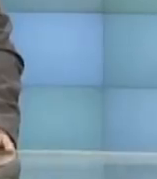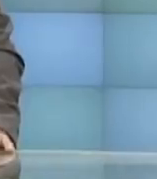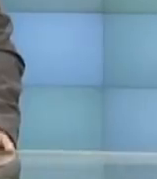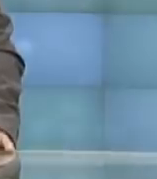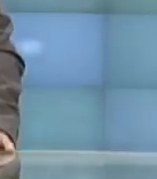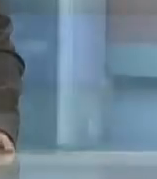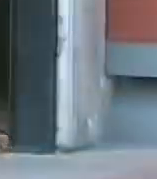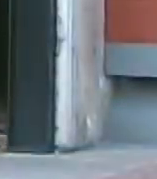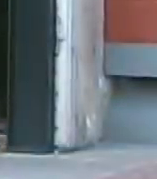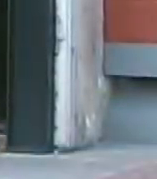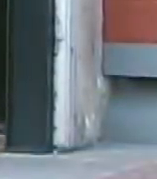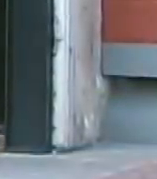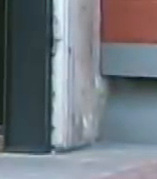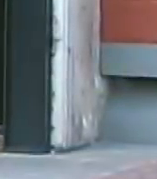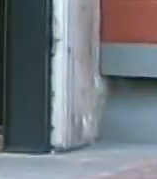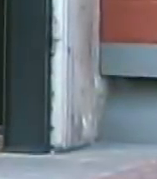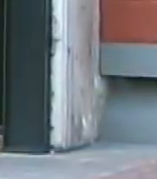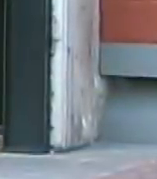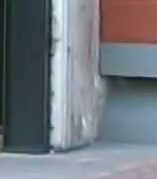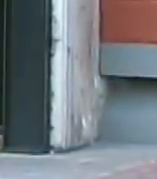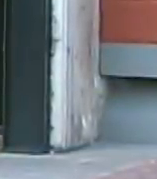A este contacto, veamos.